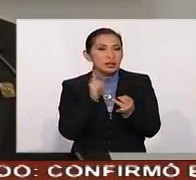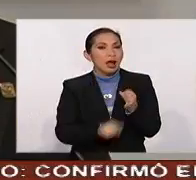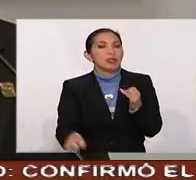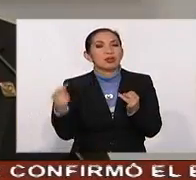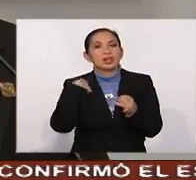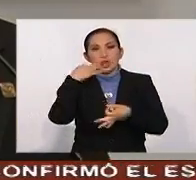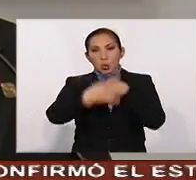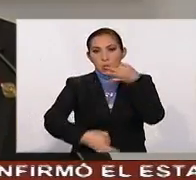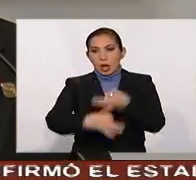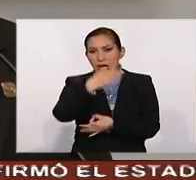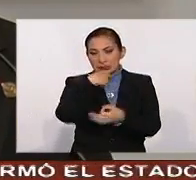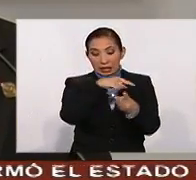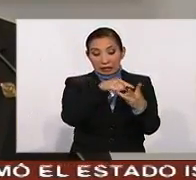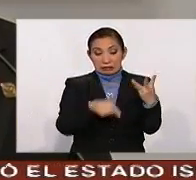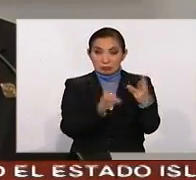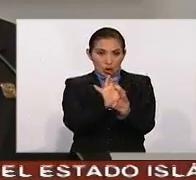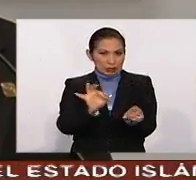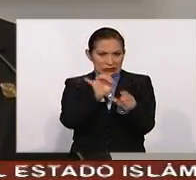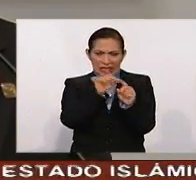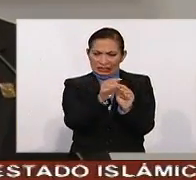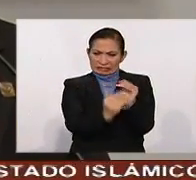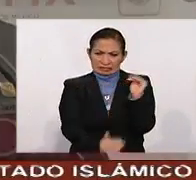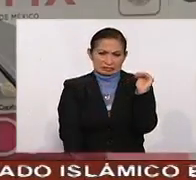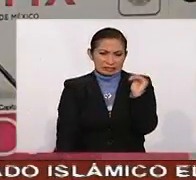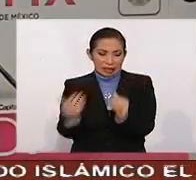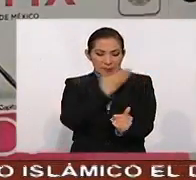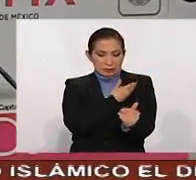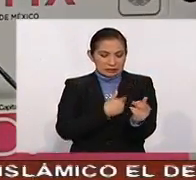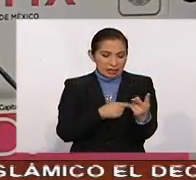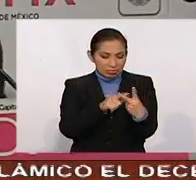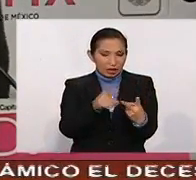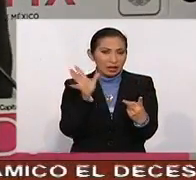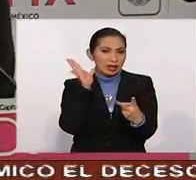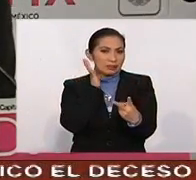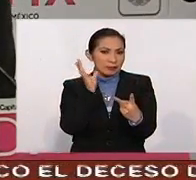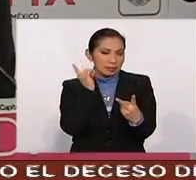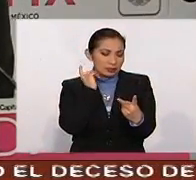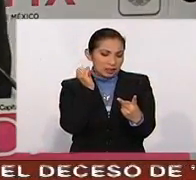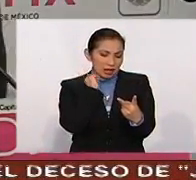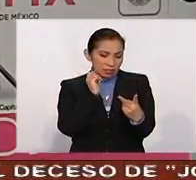se asientan los tres poderes federales de la Unión: el presidente, el Congreso